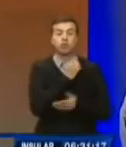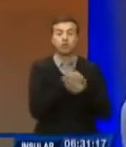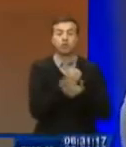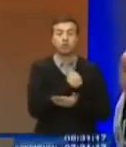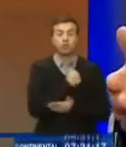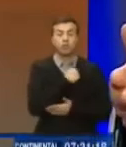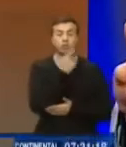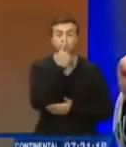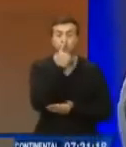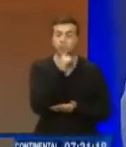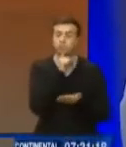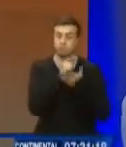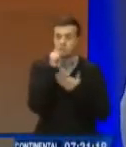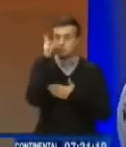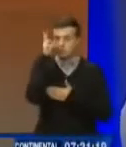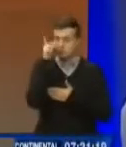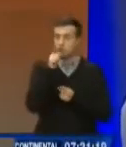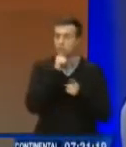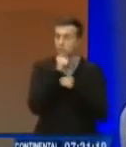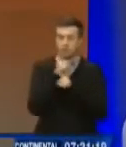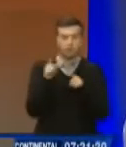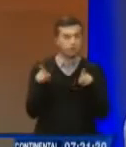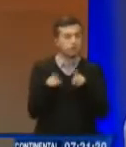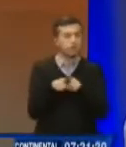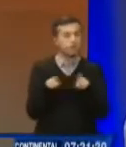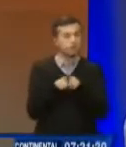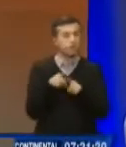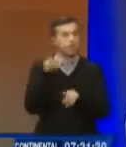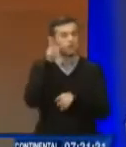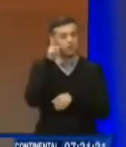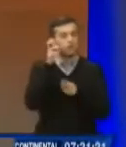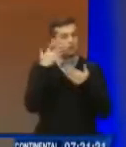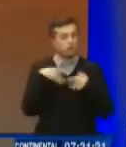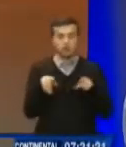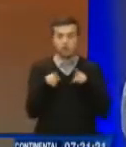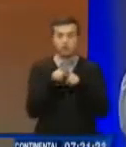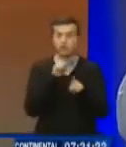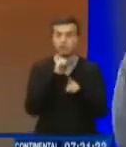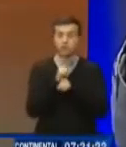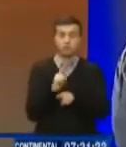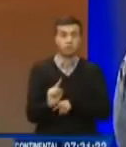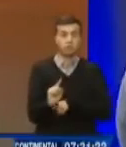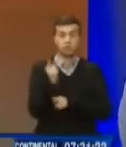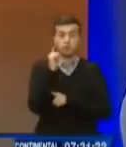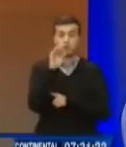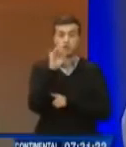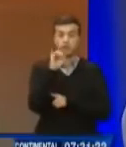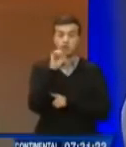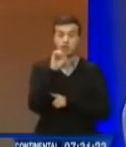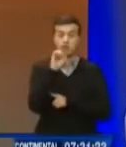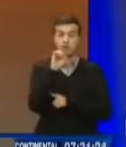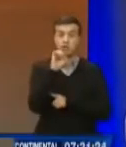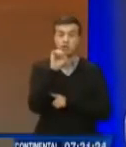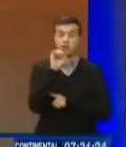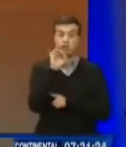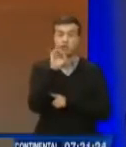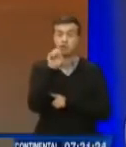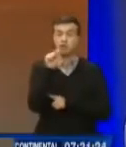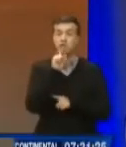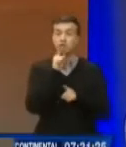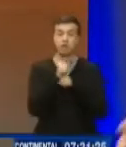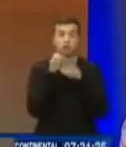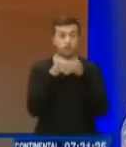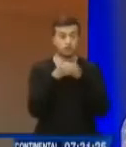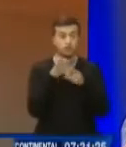y me da la impresión que eso va a pasar y está pasando ya no sólo en el nivel de la fifa sino también en las asociaciones y